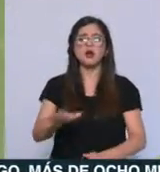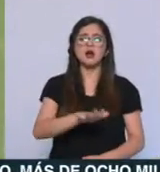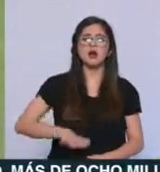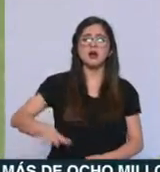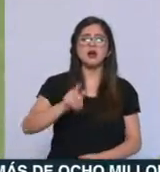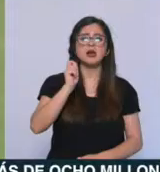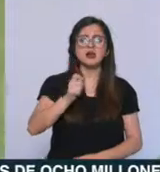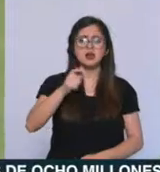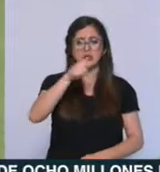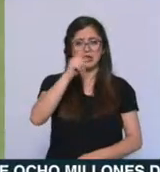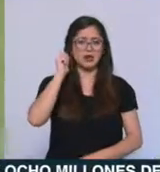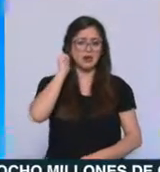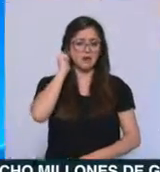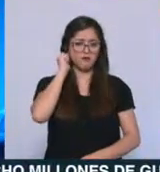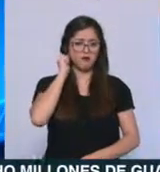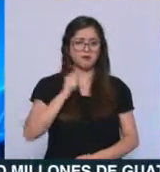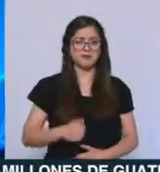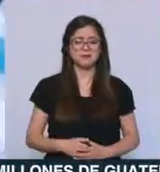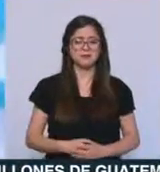de Pebble Beach, en California.